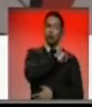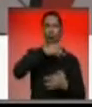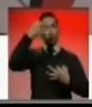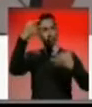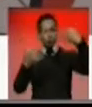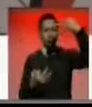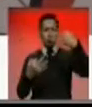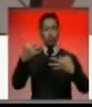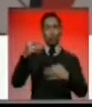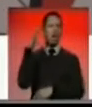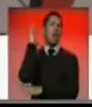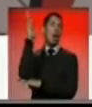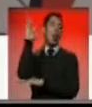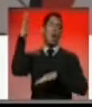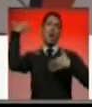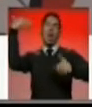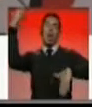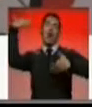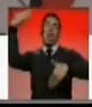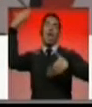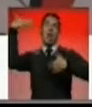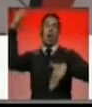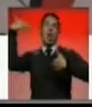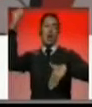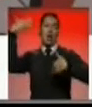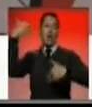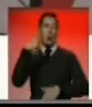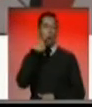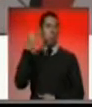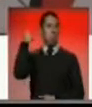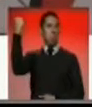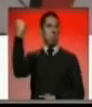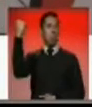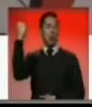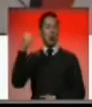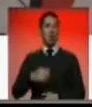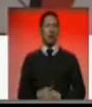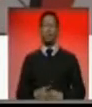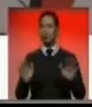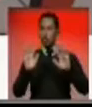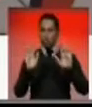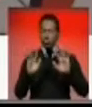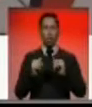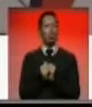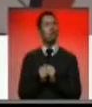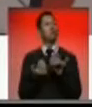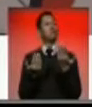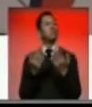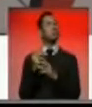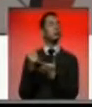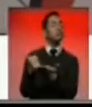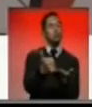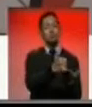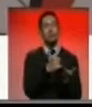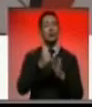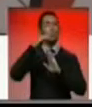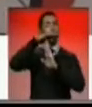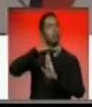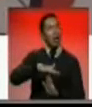cambiar del discurso político de la violencia sexista, machista, xenófoba al mensaje de construcción de sociedades de